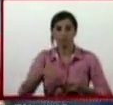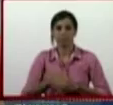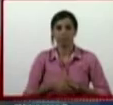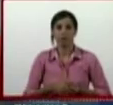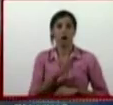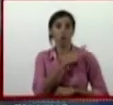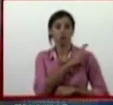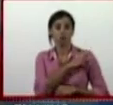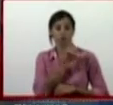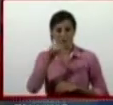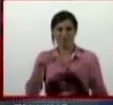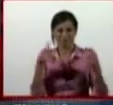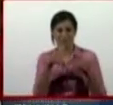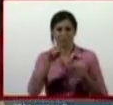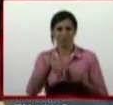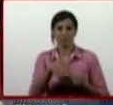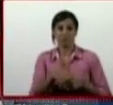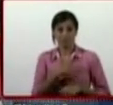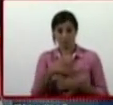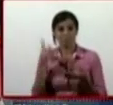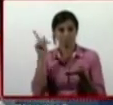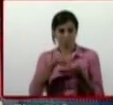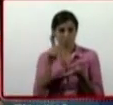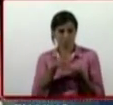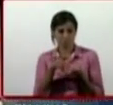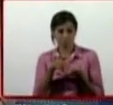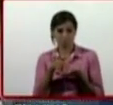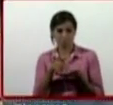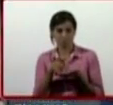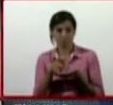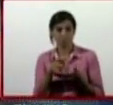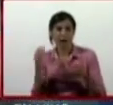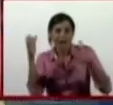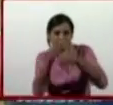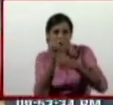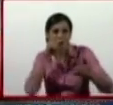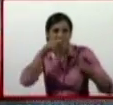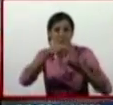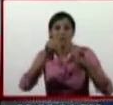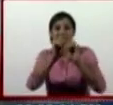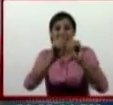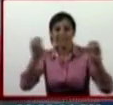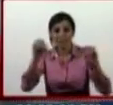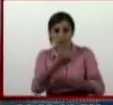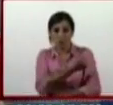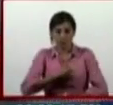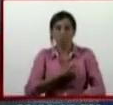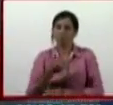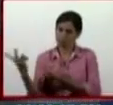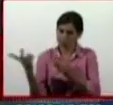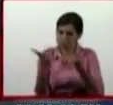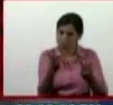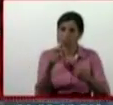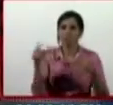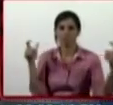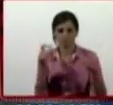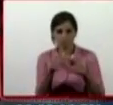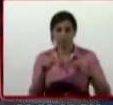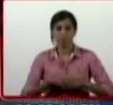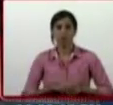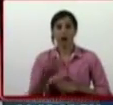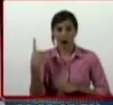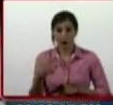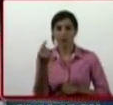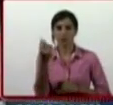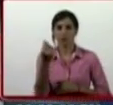nos reunimos hoy, quieren participar en la persecución de ese noble propósito y el logro de él, están convocados a eso. Los recursos están, aquí